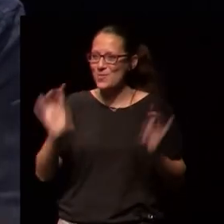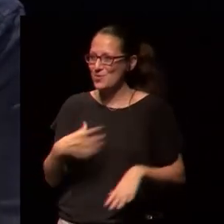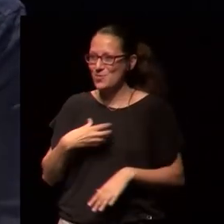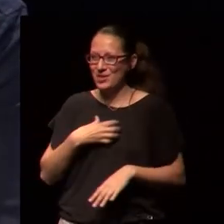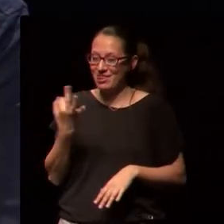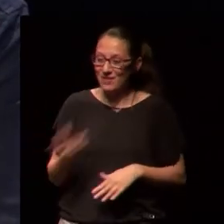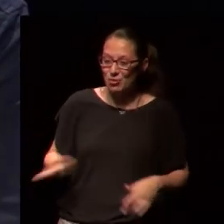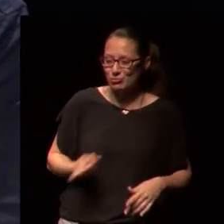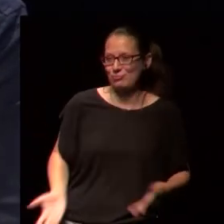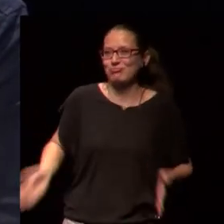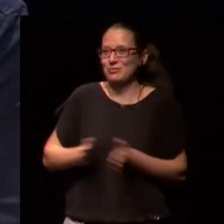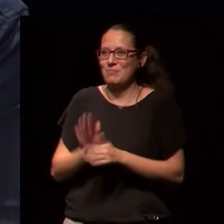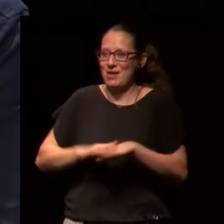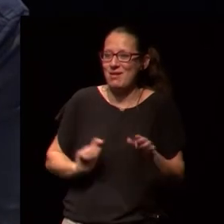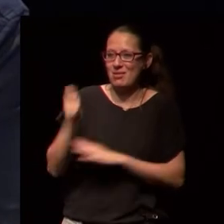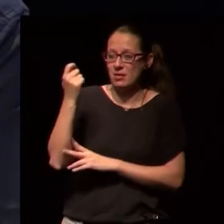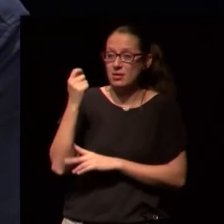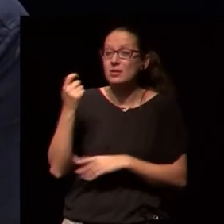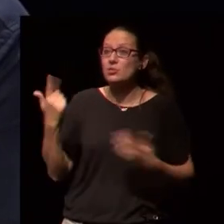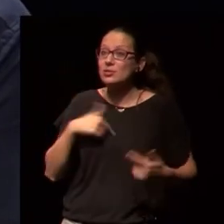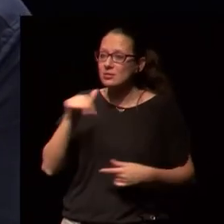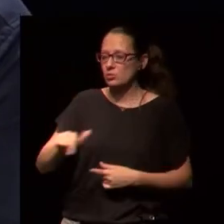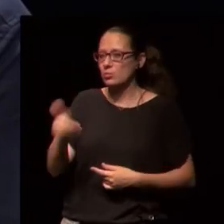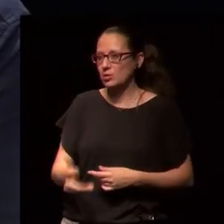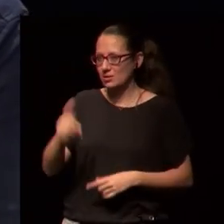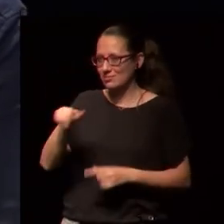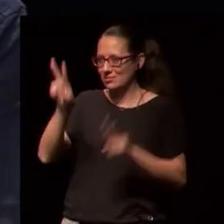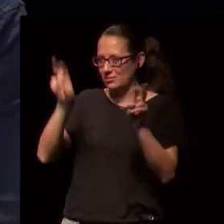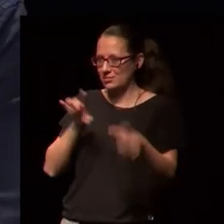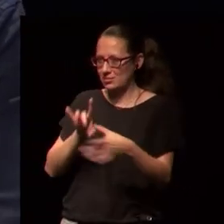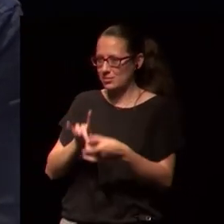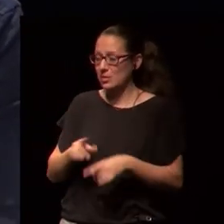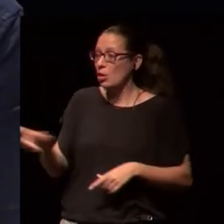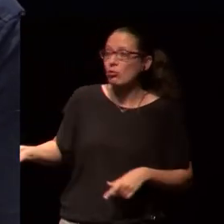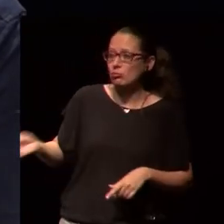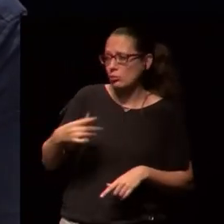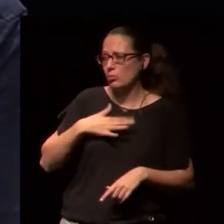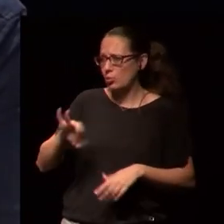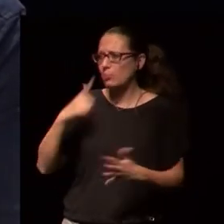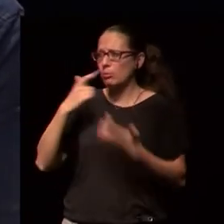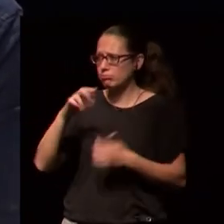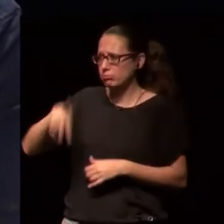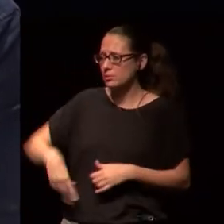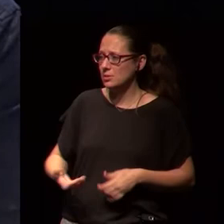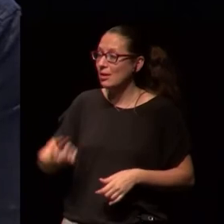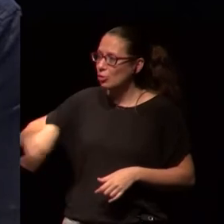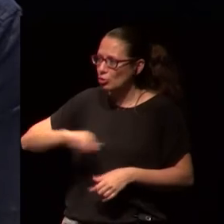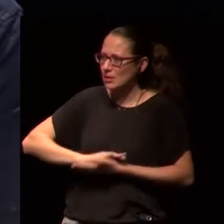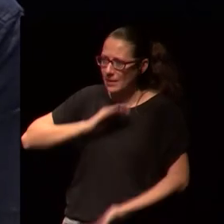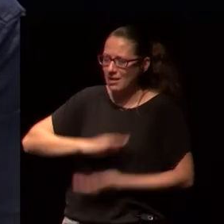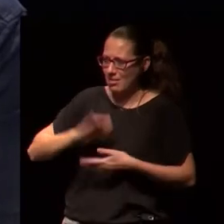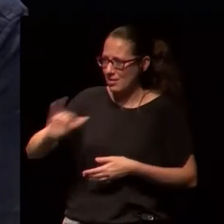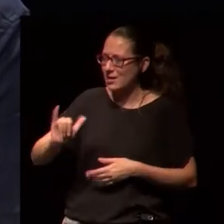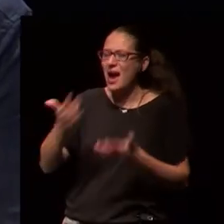cuenta. Así que yo creo que esto es el meollo del asunto. Todos podríamos ser artistas, somos